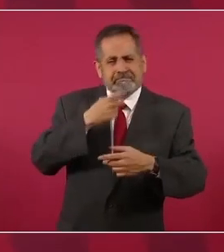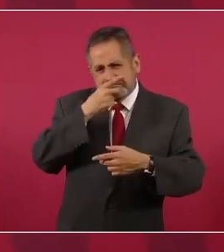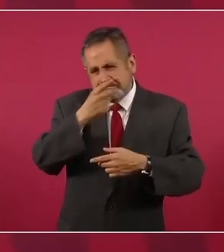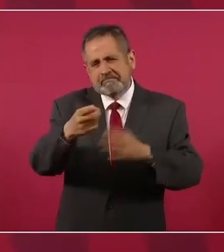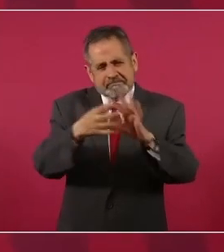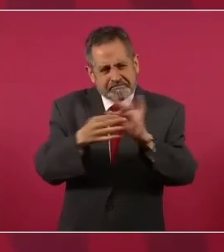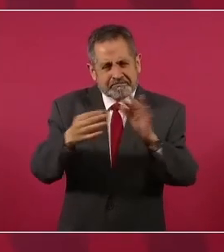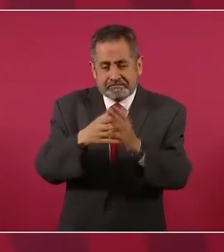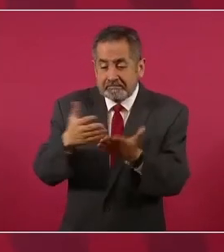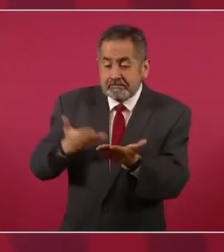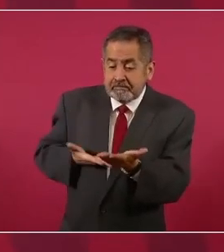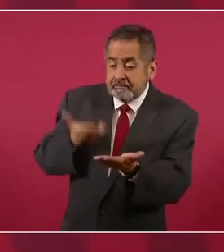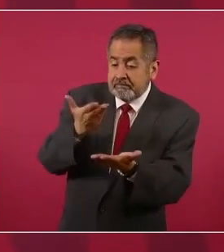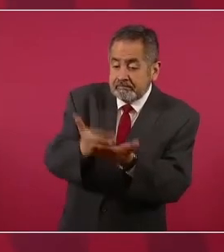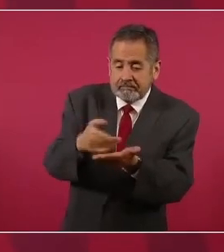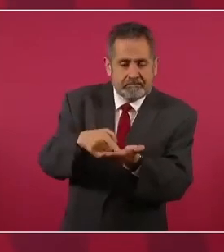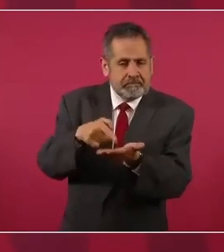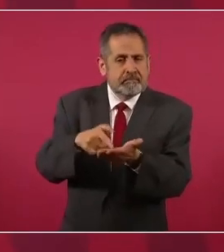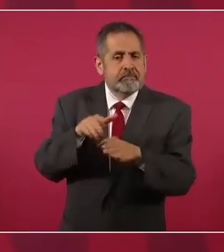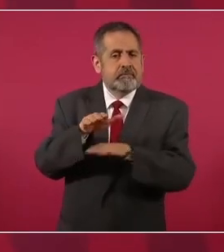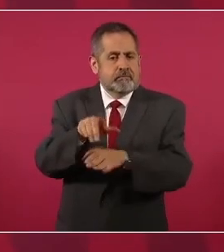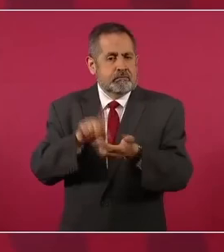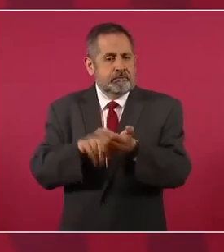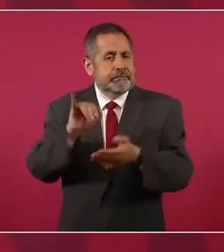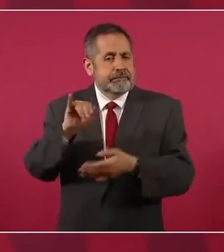diciendo una y otra vez,